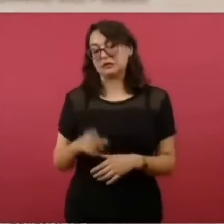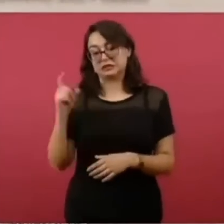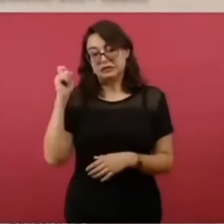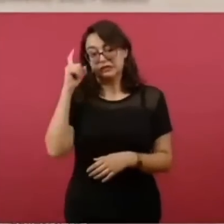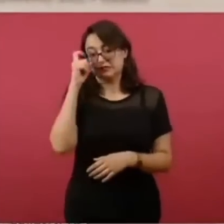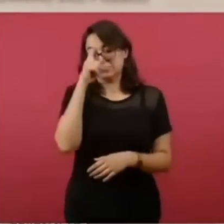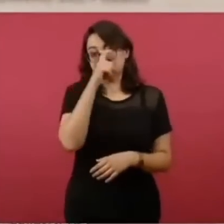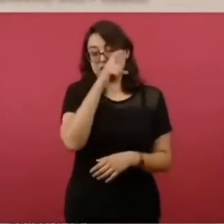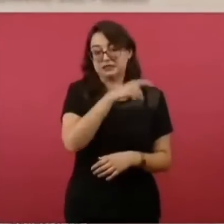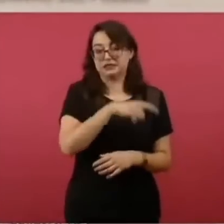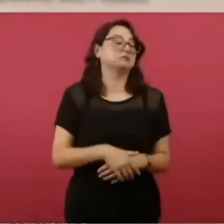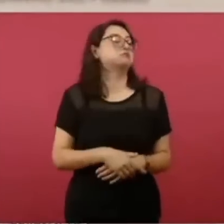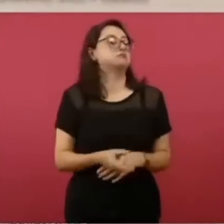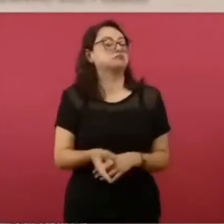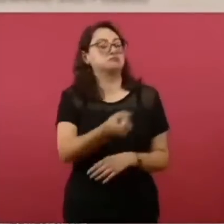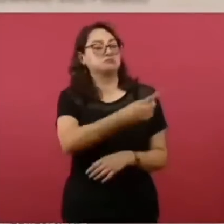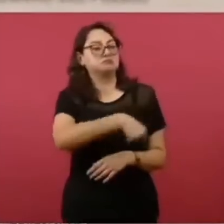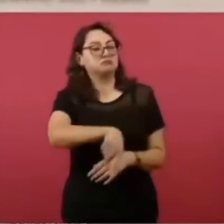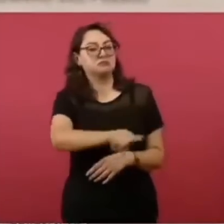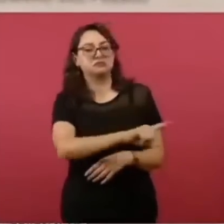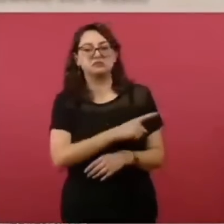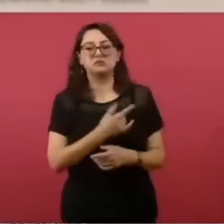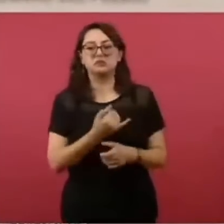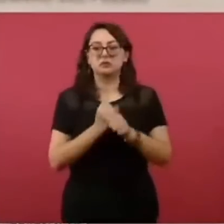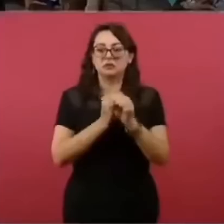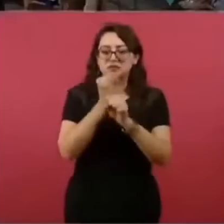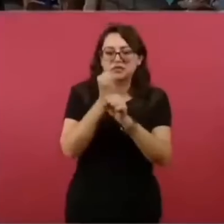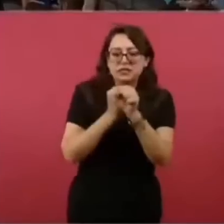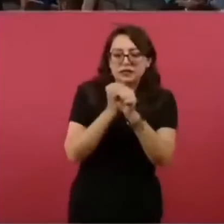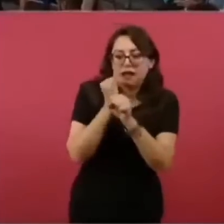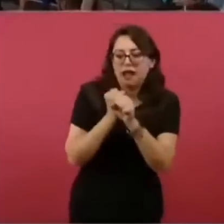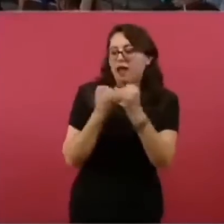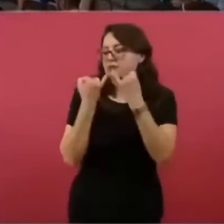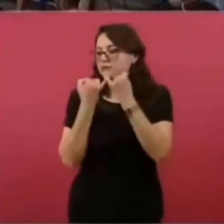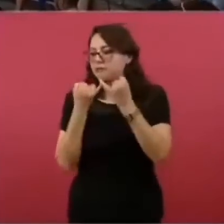porque pues ya no aportan nada.